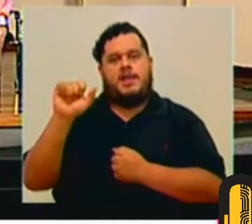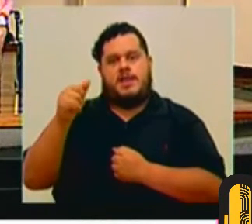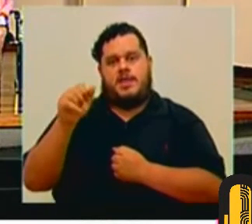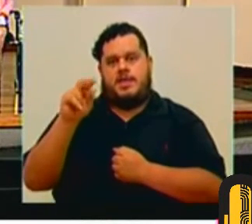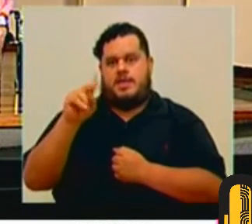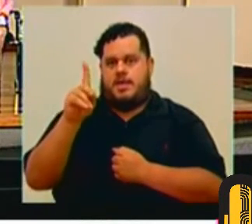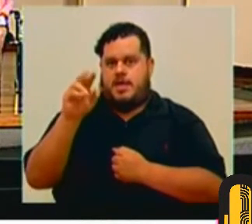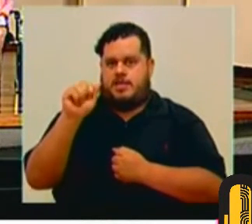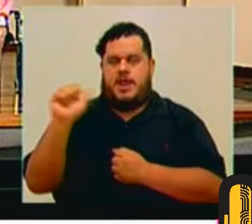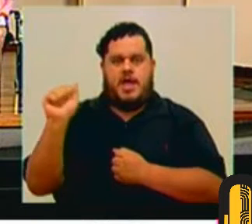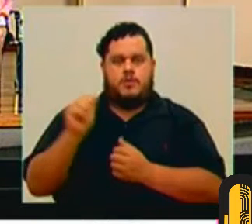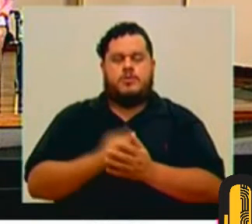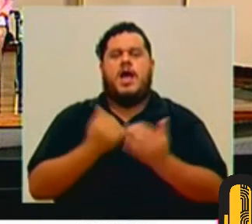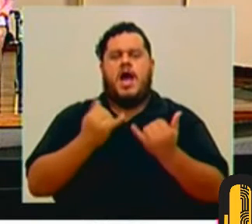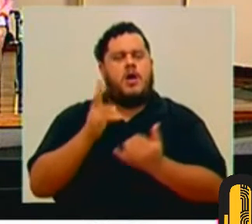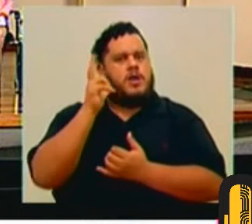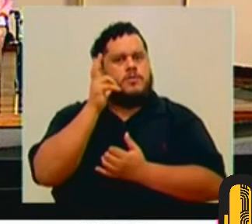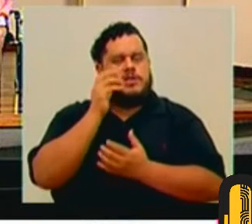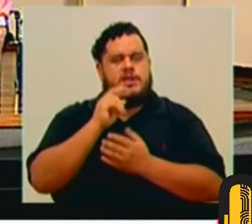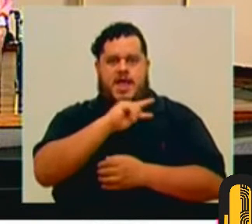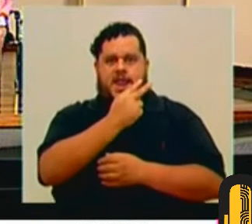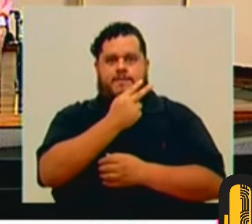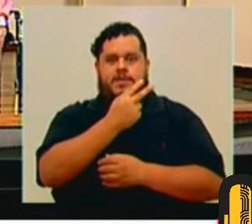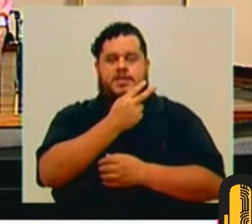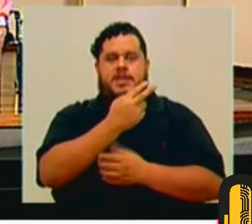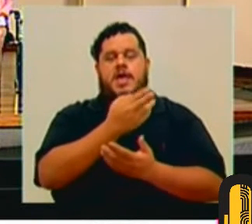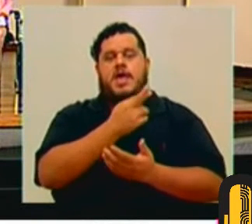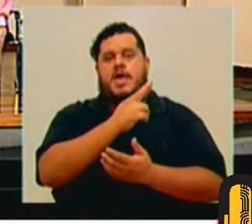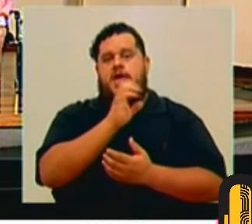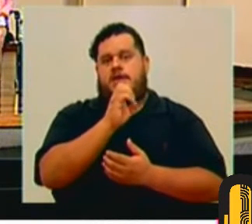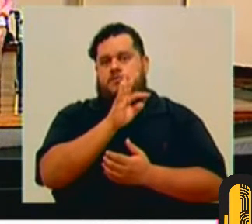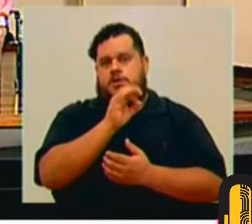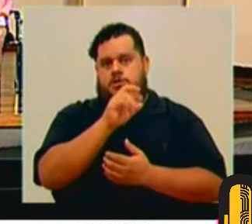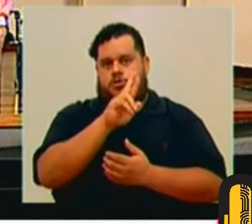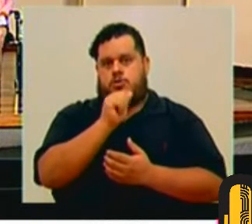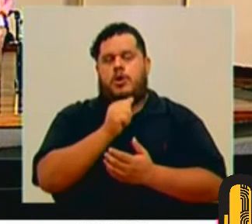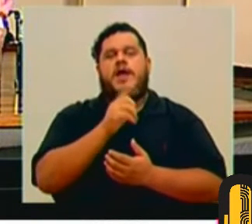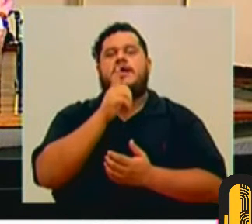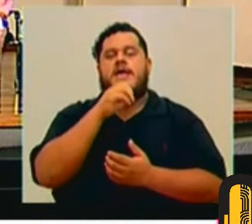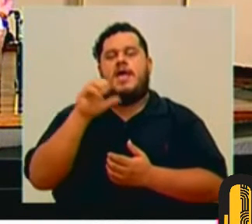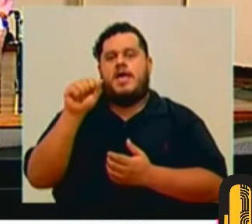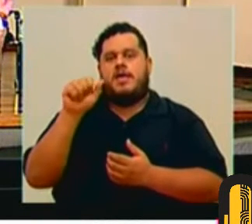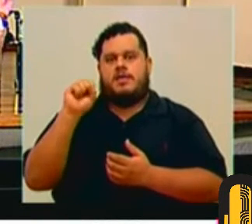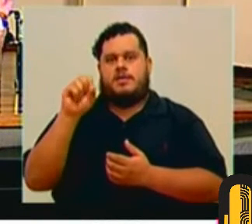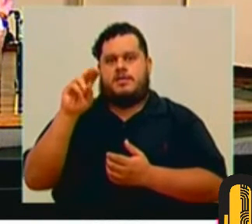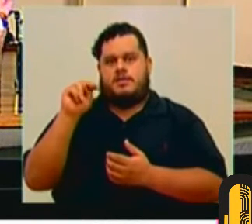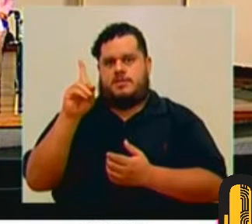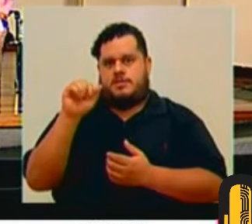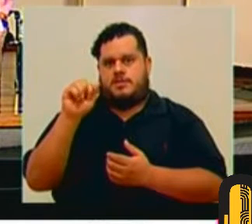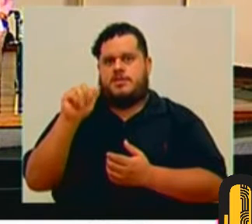A continuación, escucharemos a la vicerrectora de Acción Social, la señora Sandra Araya. Muy buenas